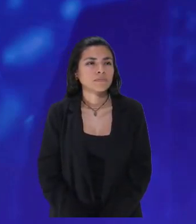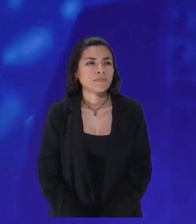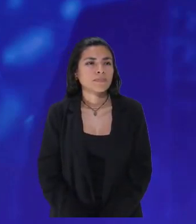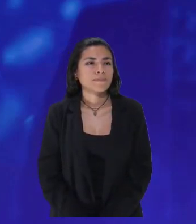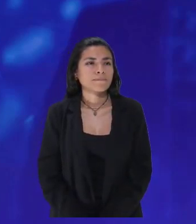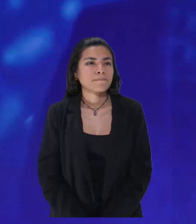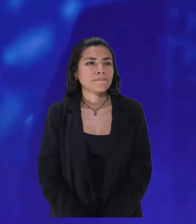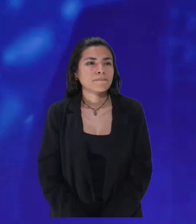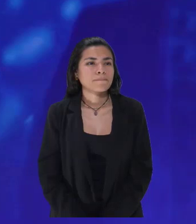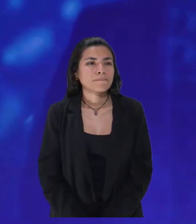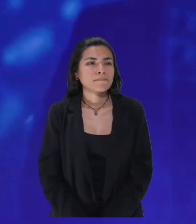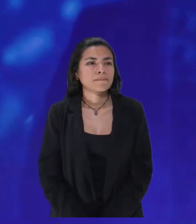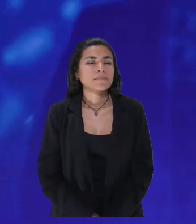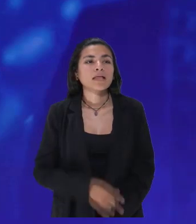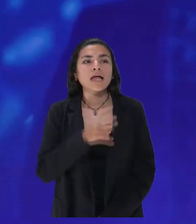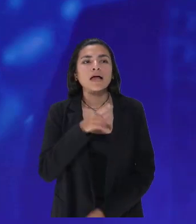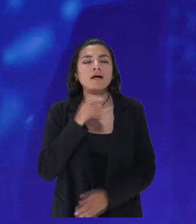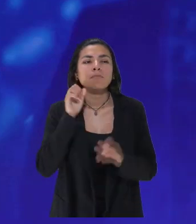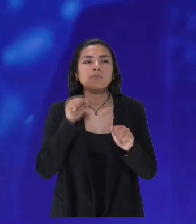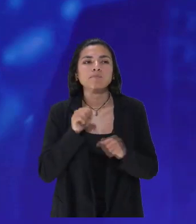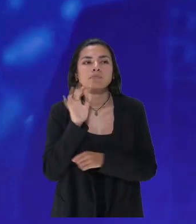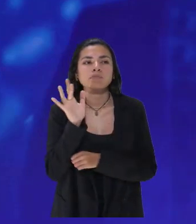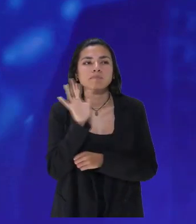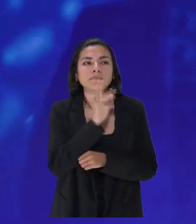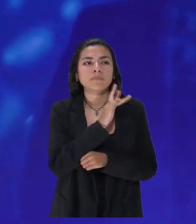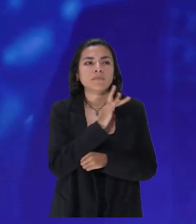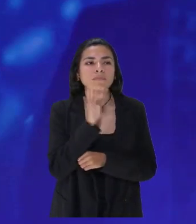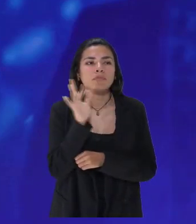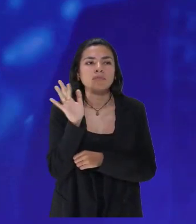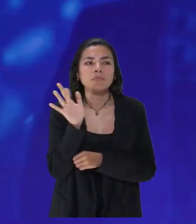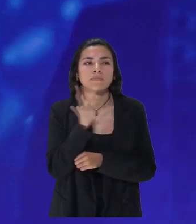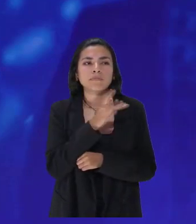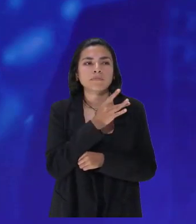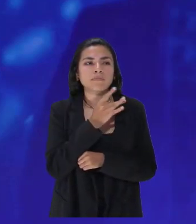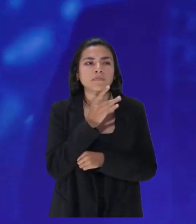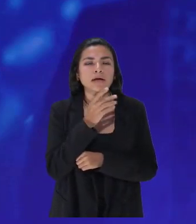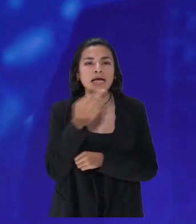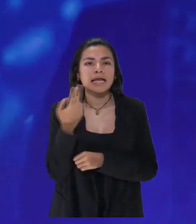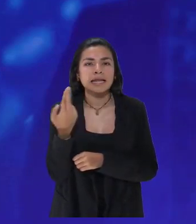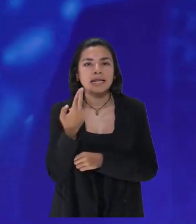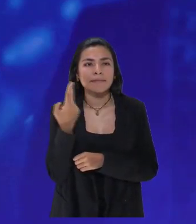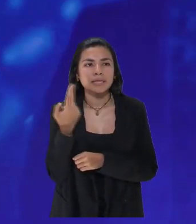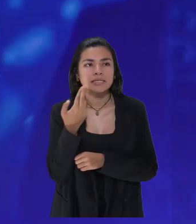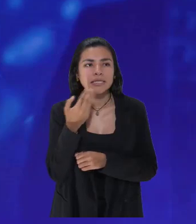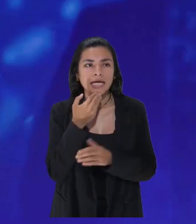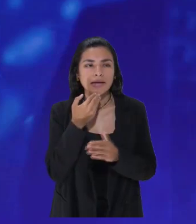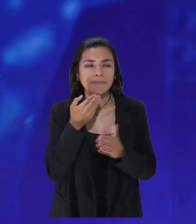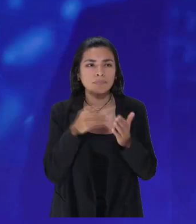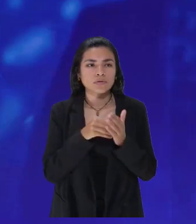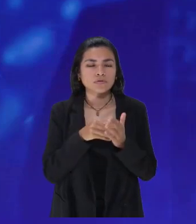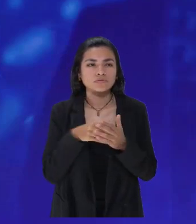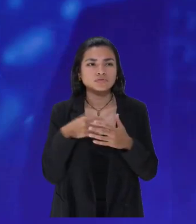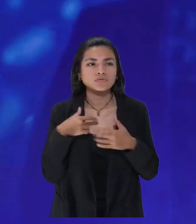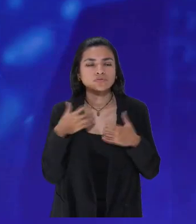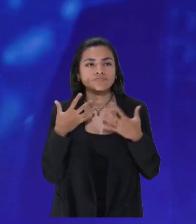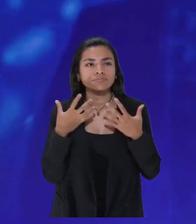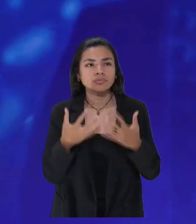Y aquí tenemos un menú en donde podemos buscar como, bueno, quiero repetir este hito quirúrgico, por ejemplo, quiero poner la